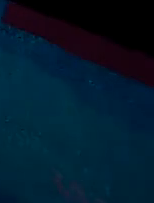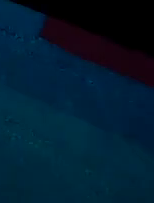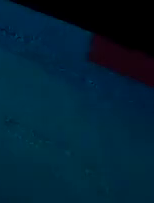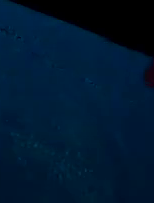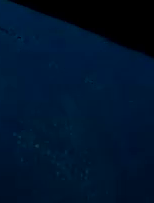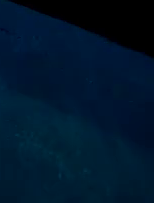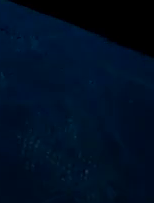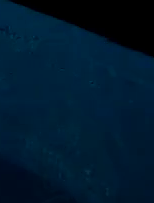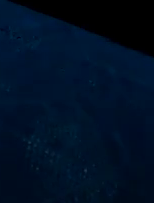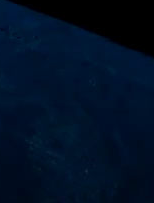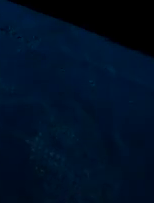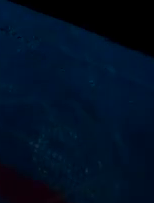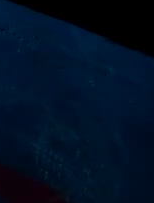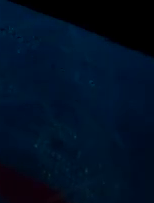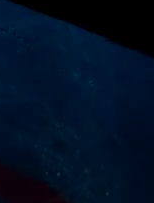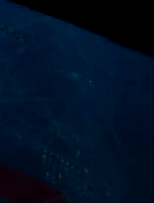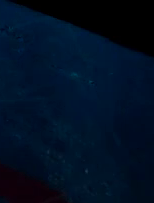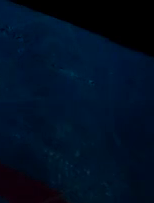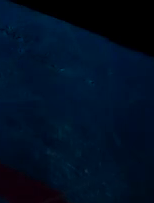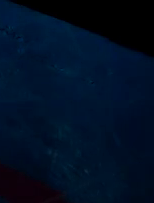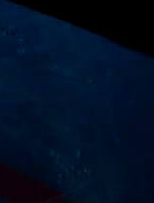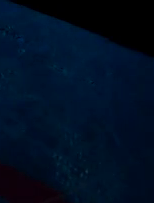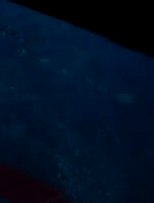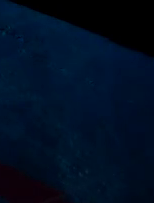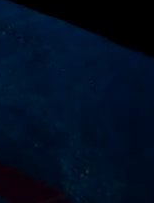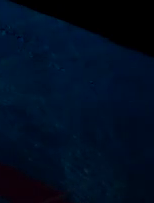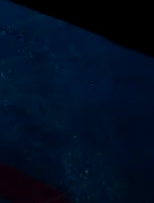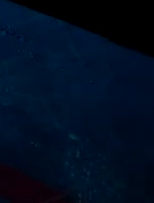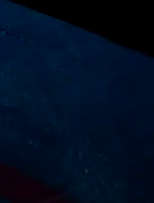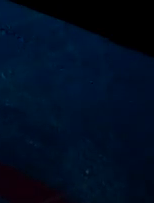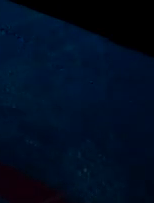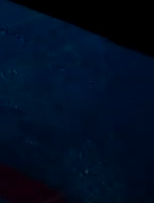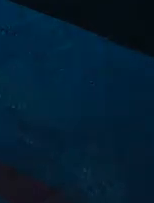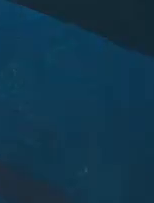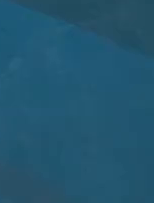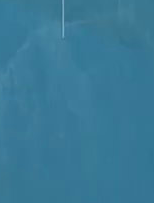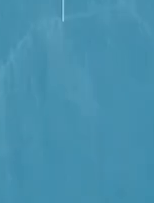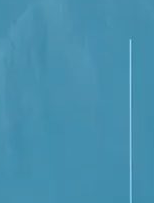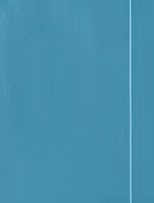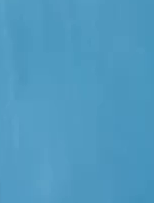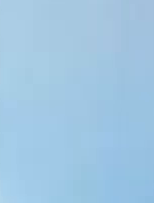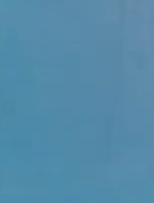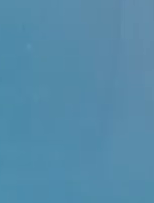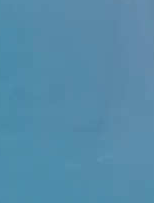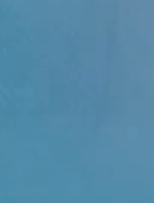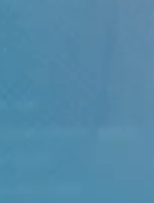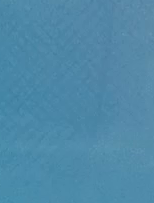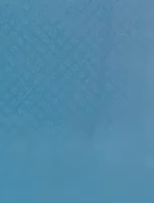¿Eh? No sé si... ¿Te estás sintiendo bien? No, estoy bien. ¿Precisás aire? ¿Te ventilo un poquito ahí? Porque...